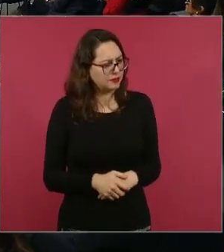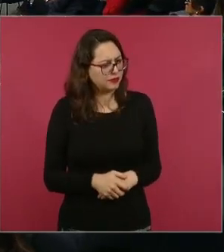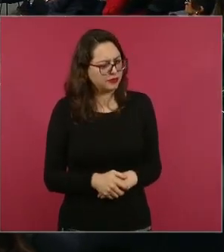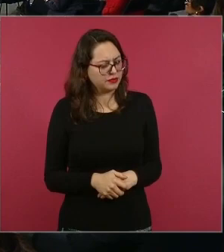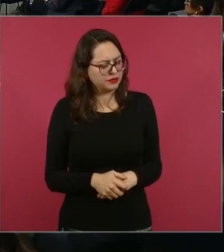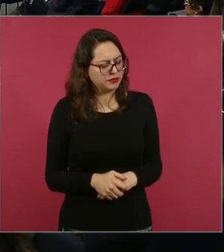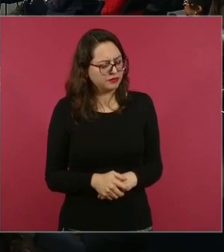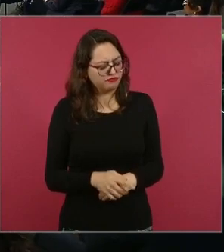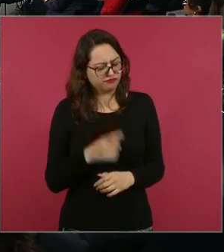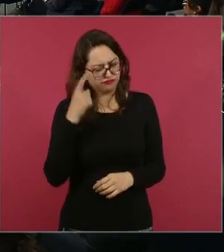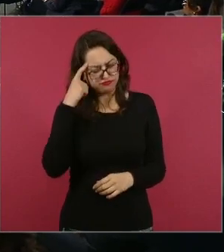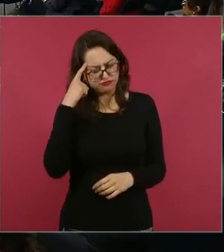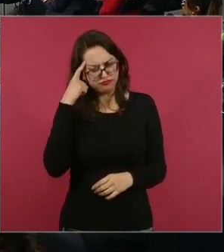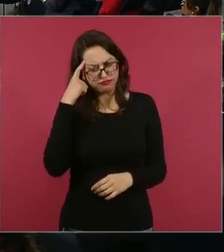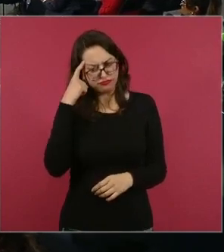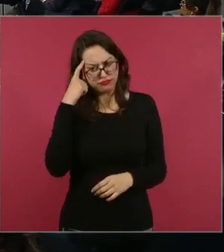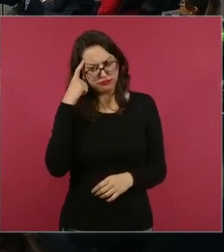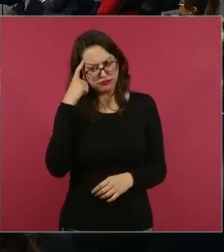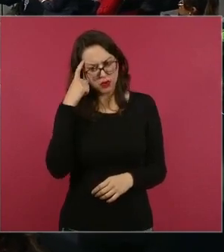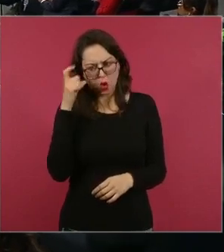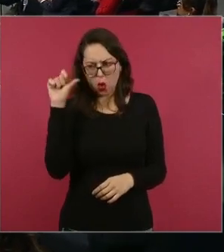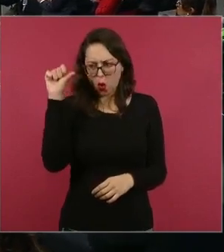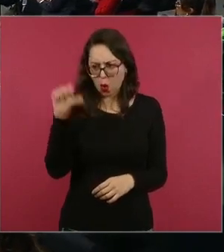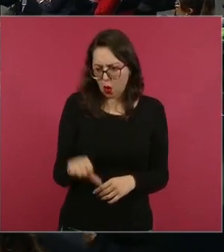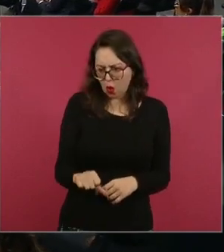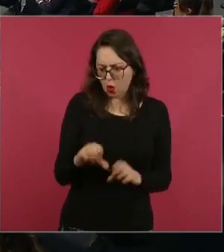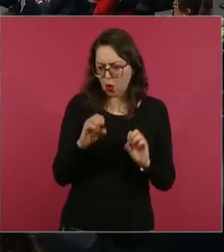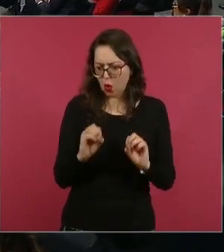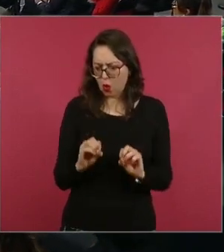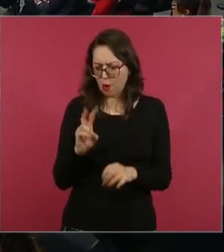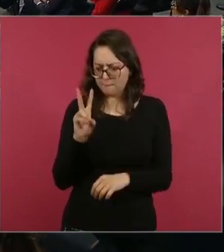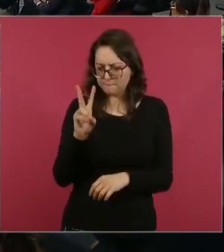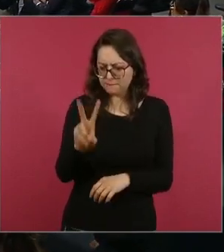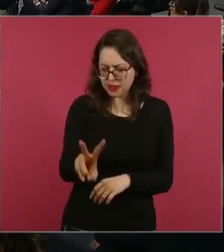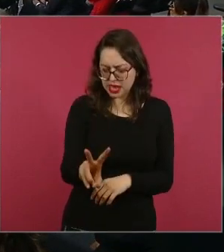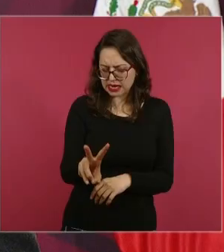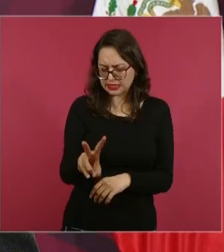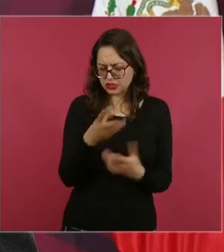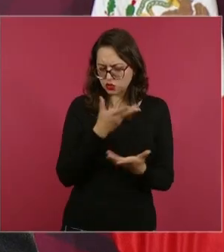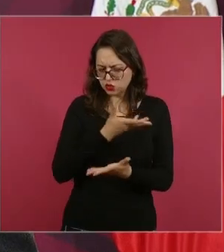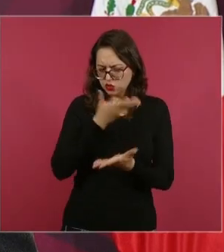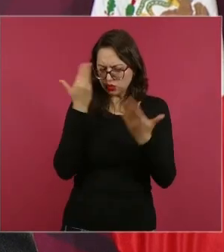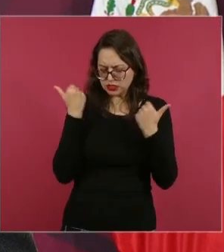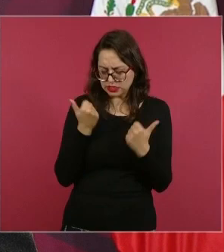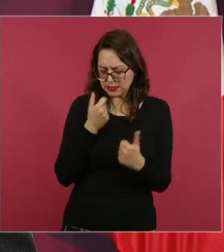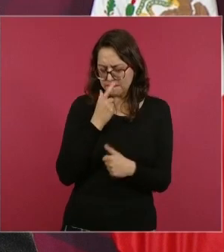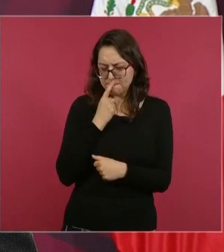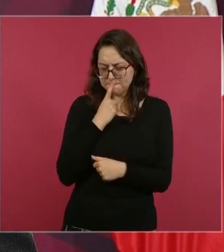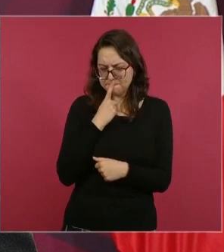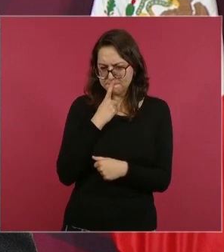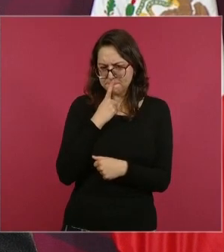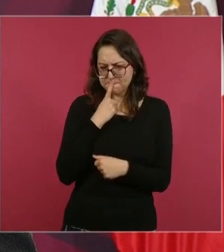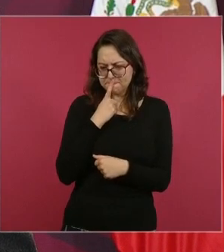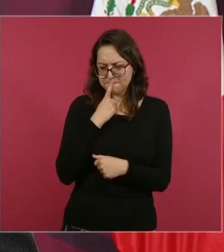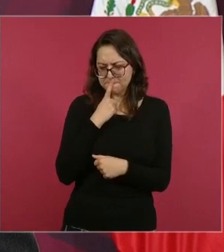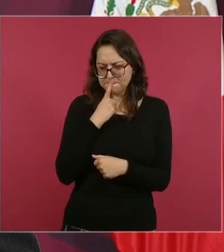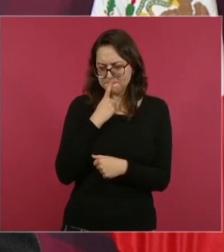si hoy o el viernes No sé exactamente pero